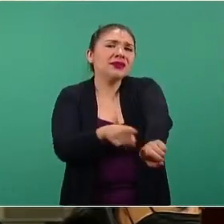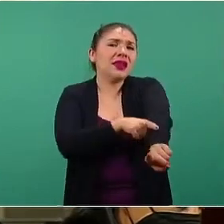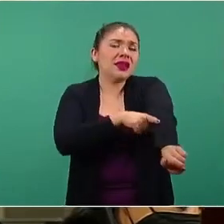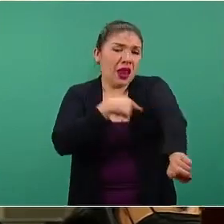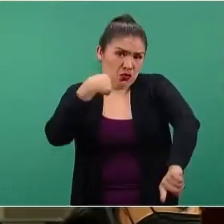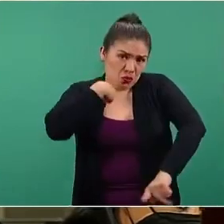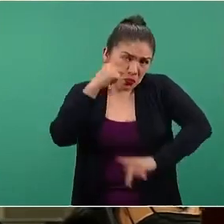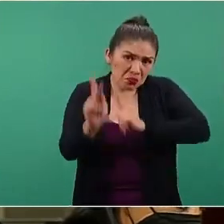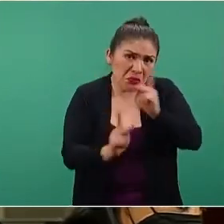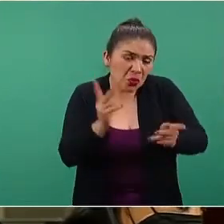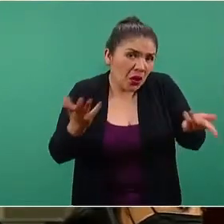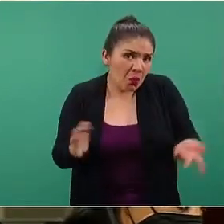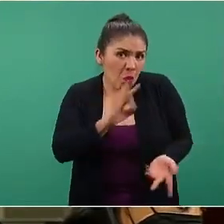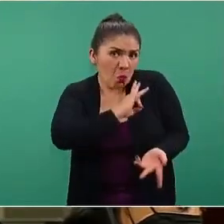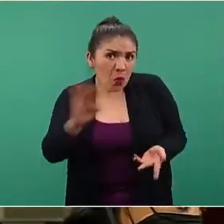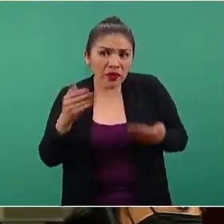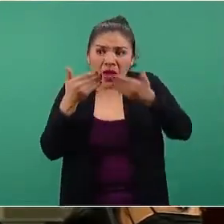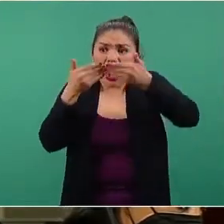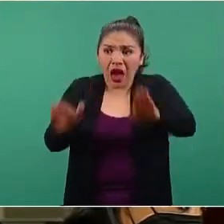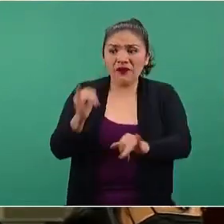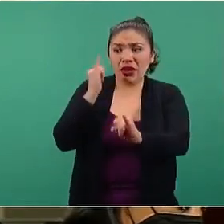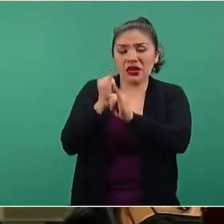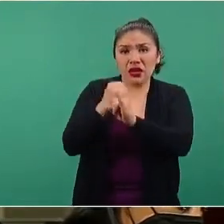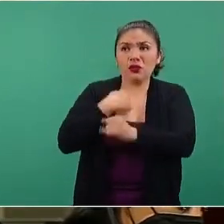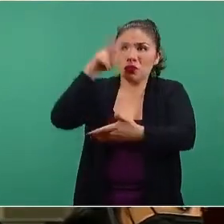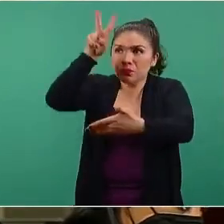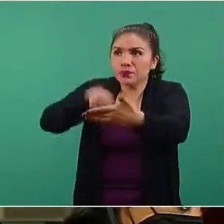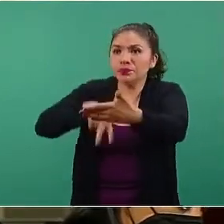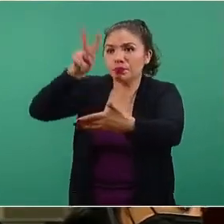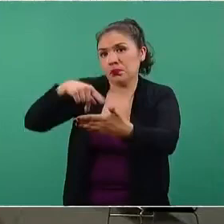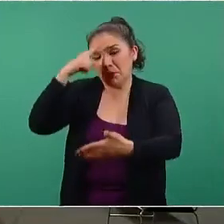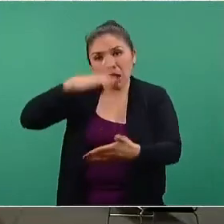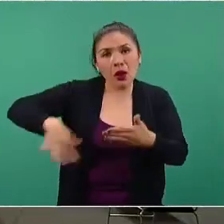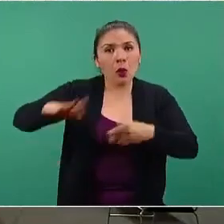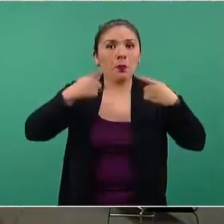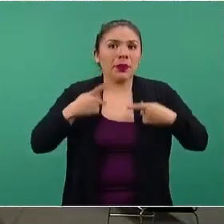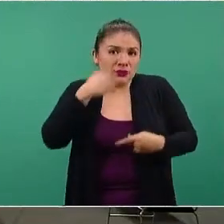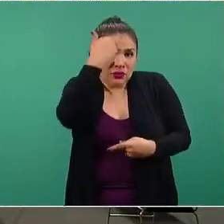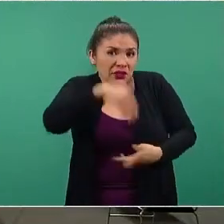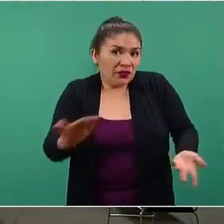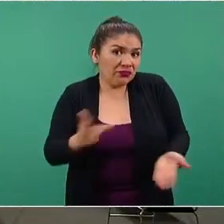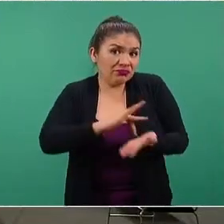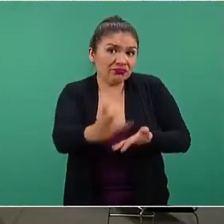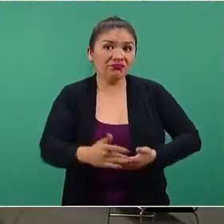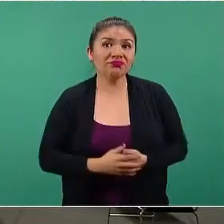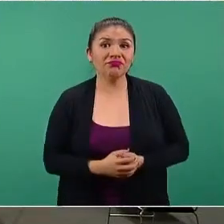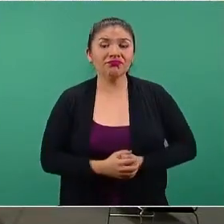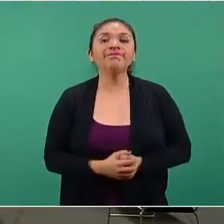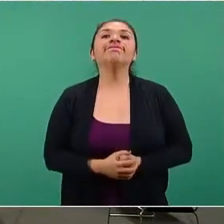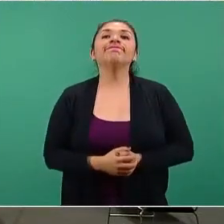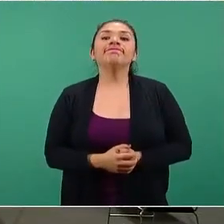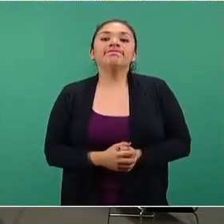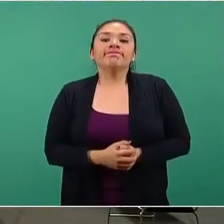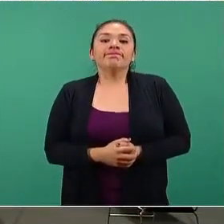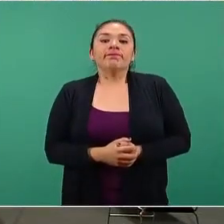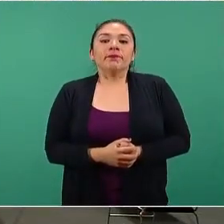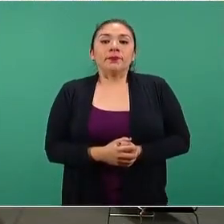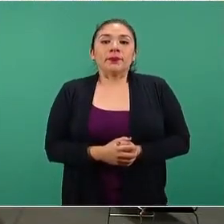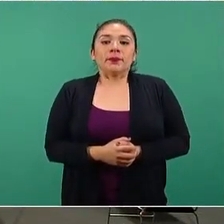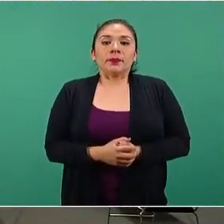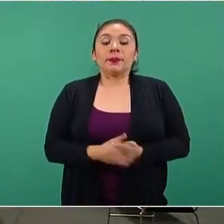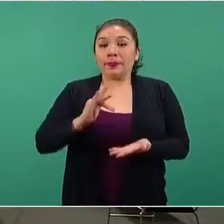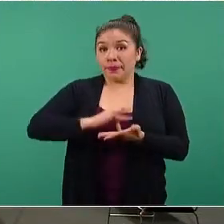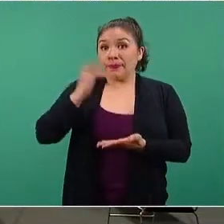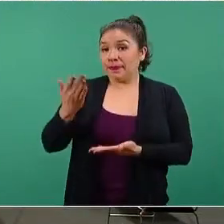factible es que abran la base de datos y se la den a la población. Gracias. Muchas gracias,